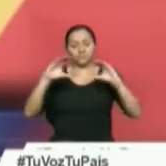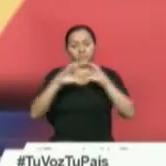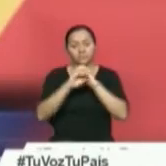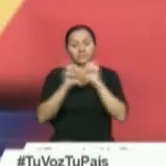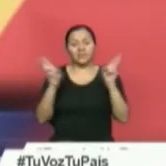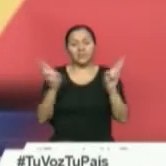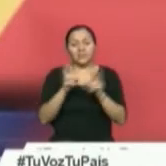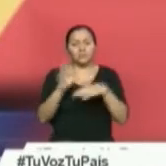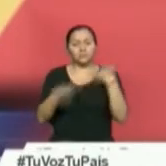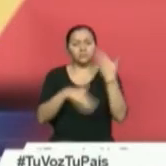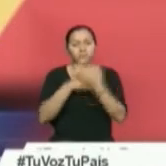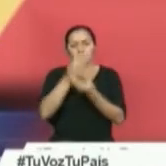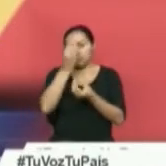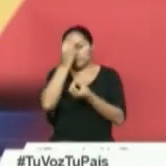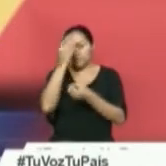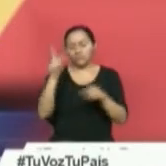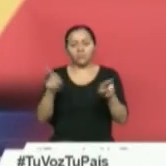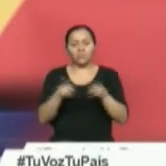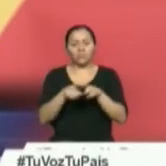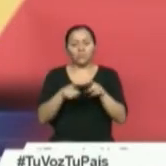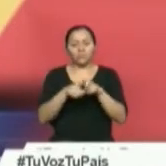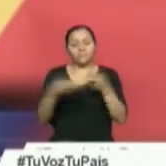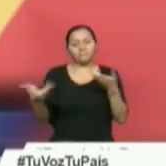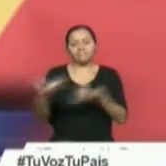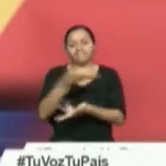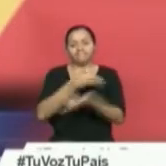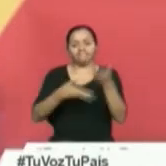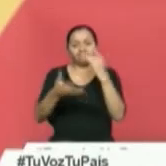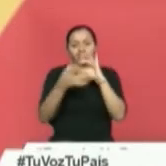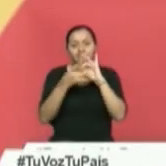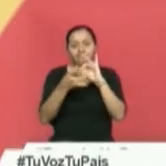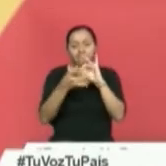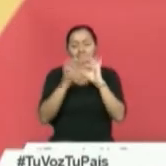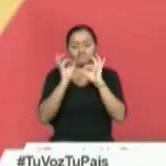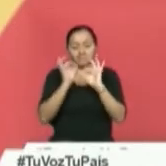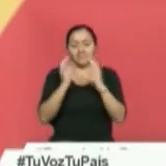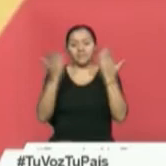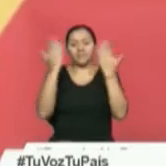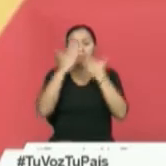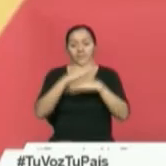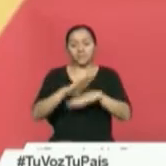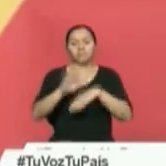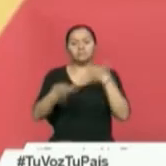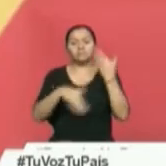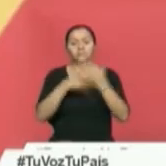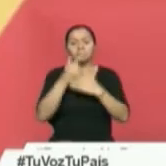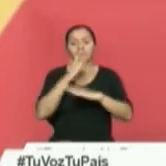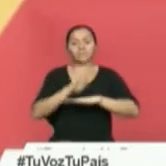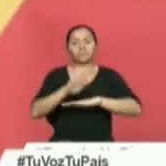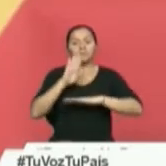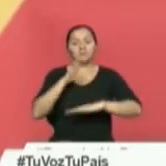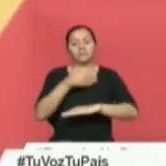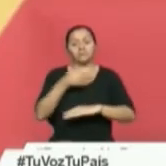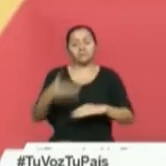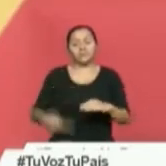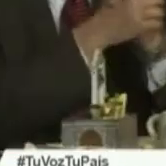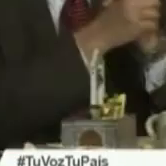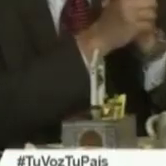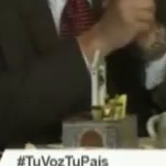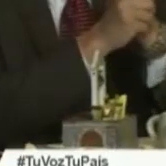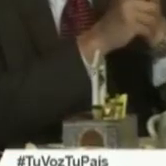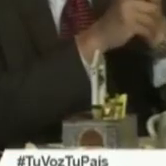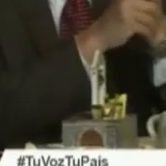toda la información, no es lo mismo que interactuar. Y termina con la posesión del presidente electo el día 24 de